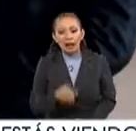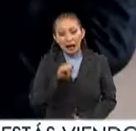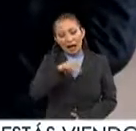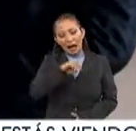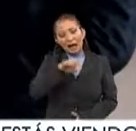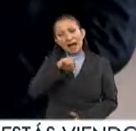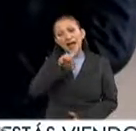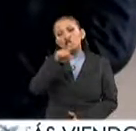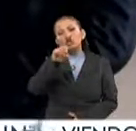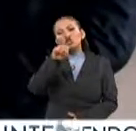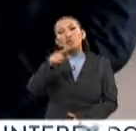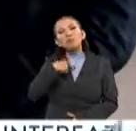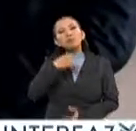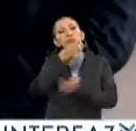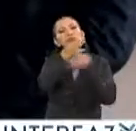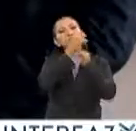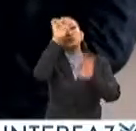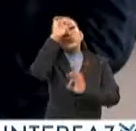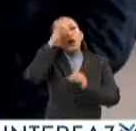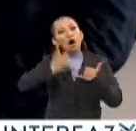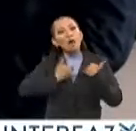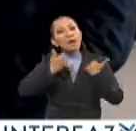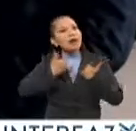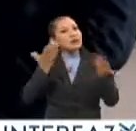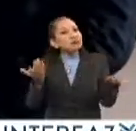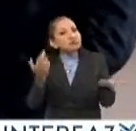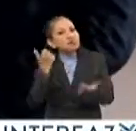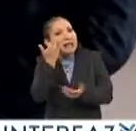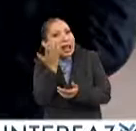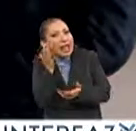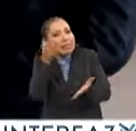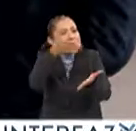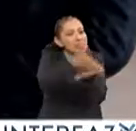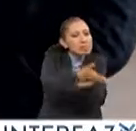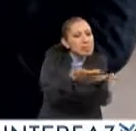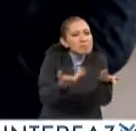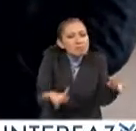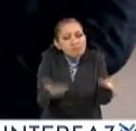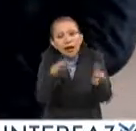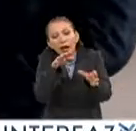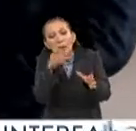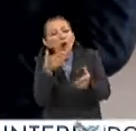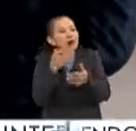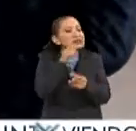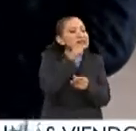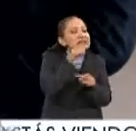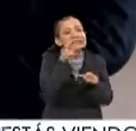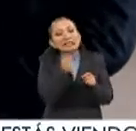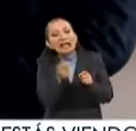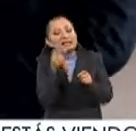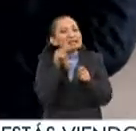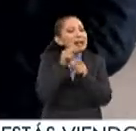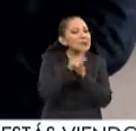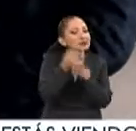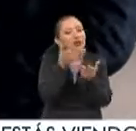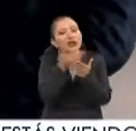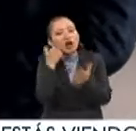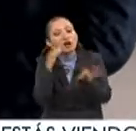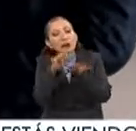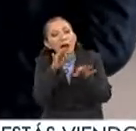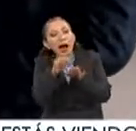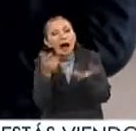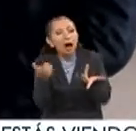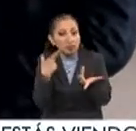Zoom, ¿qué mensaje se les da a los jóvenes que quieren todavía incursionar en los medios audiovisuales? ¿Por qué vale la